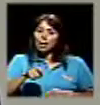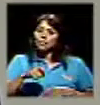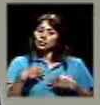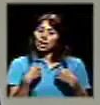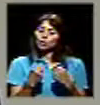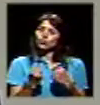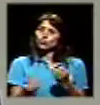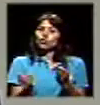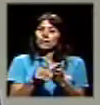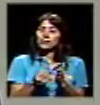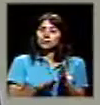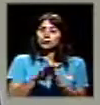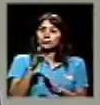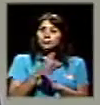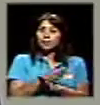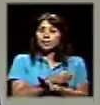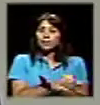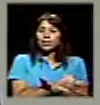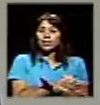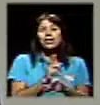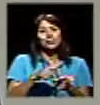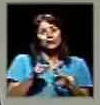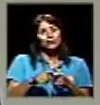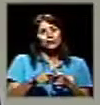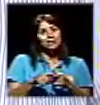Entonces, hay que diferenciar ambas cosas.